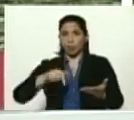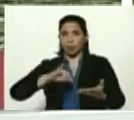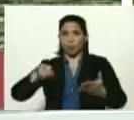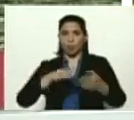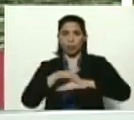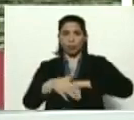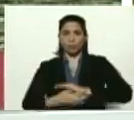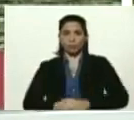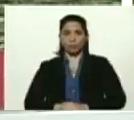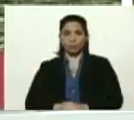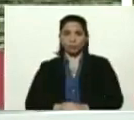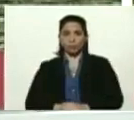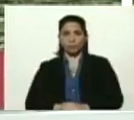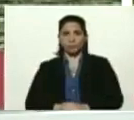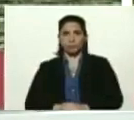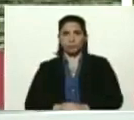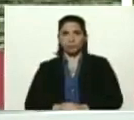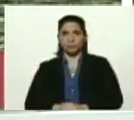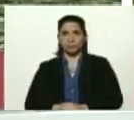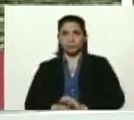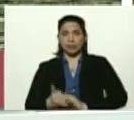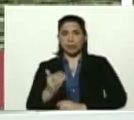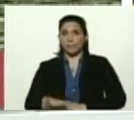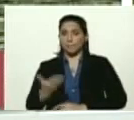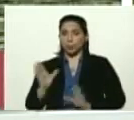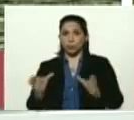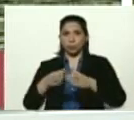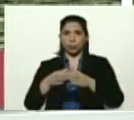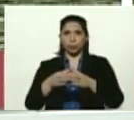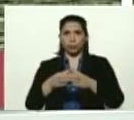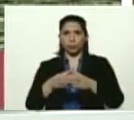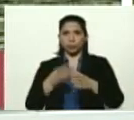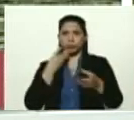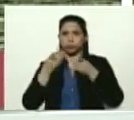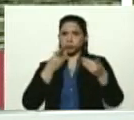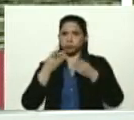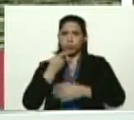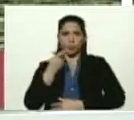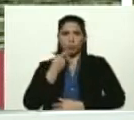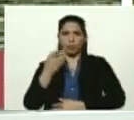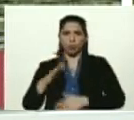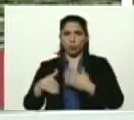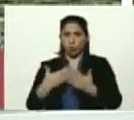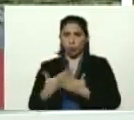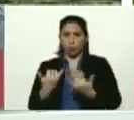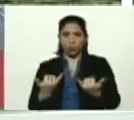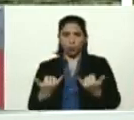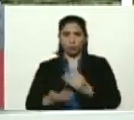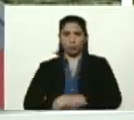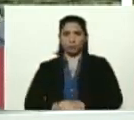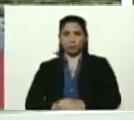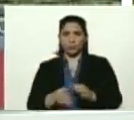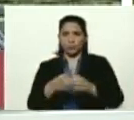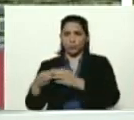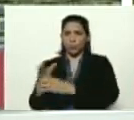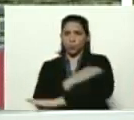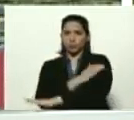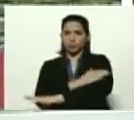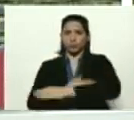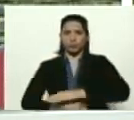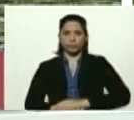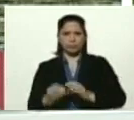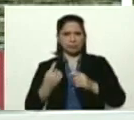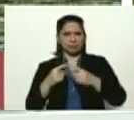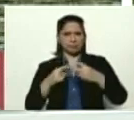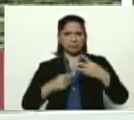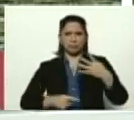Rodríguez. Está en importantes reuniones de diálogo político a esta hora con sectores de la oposición,